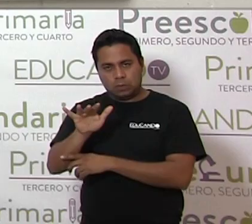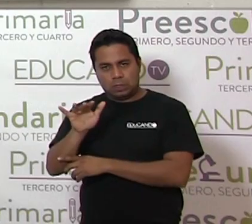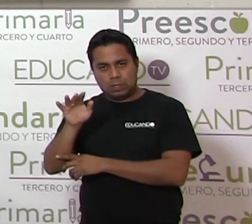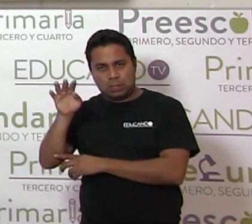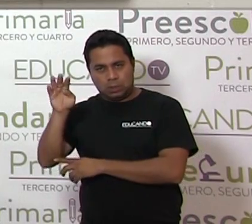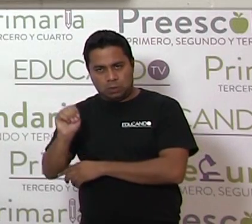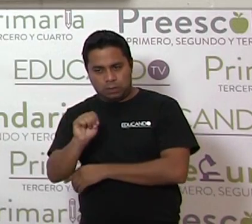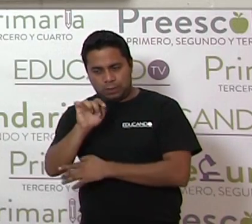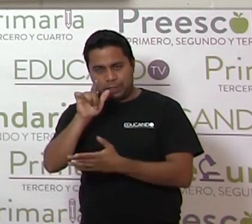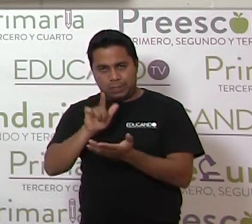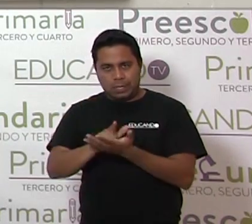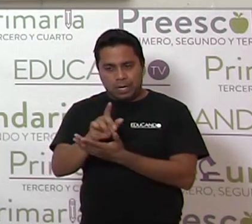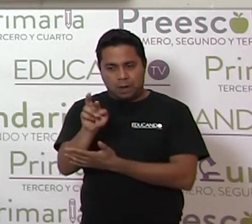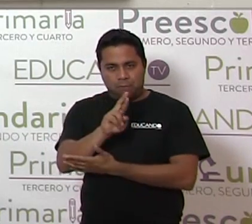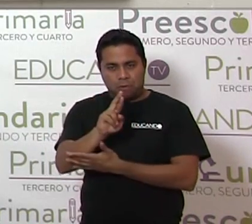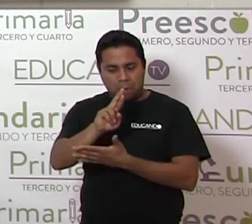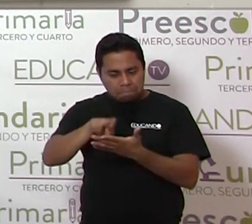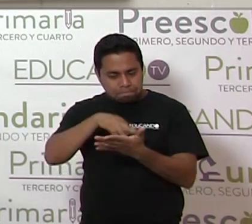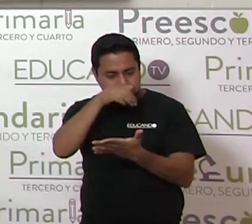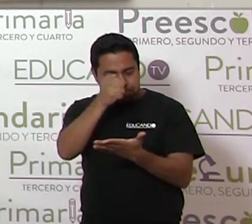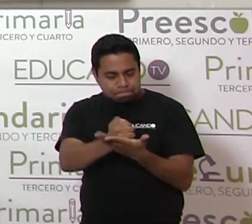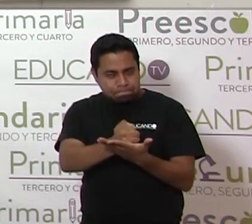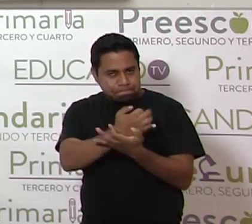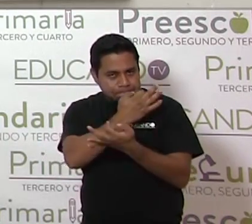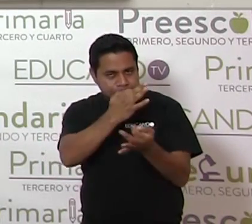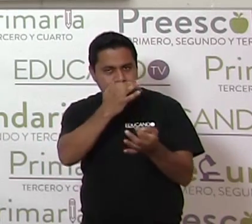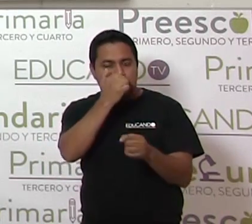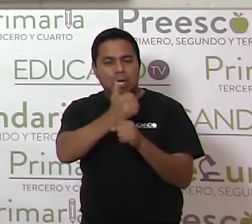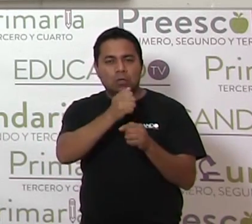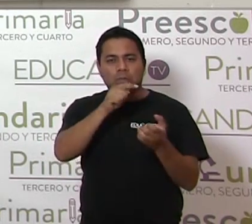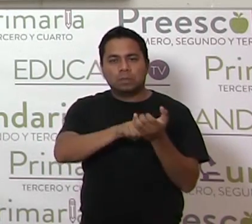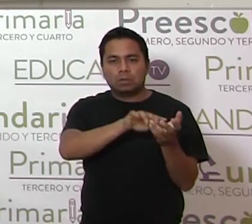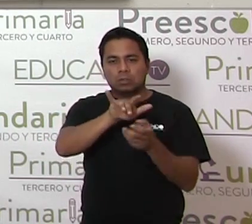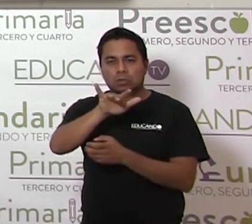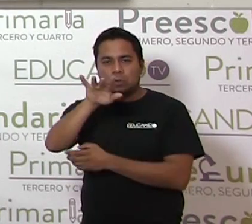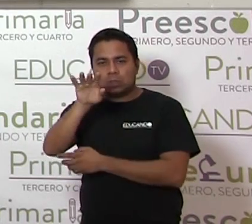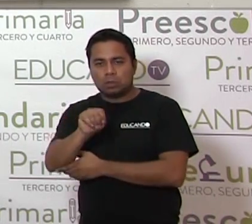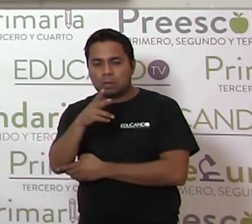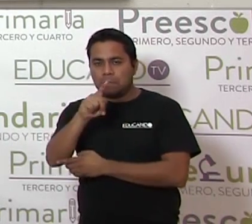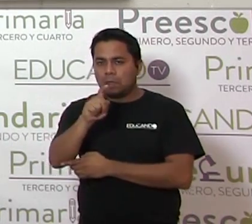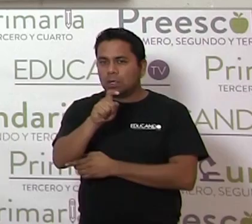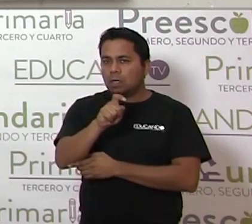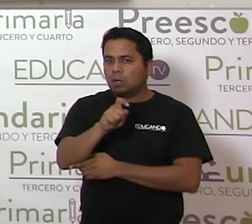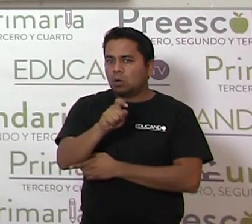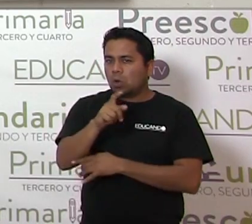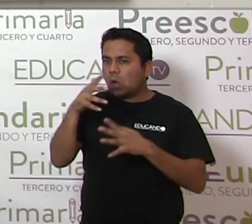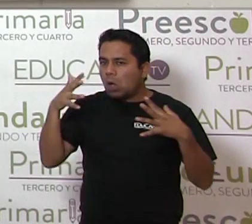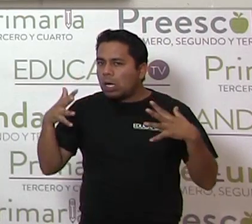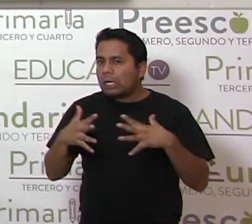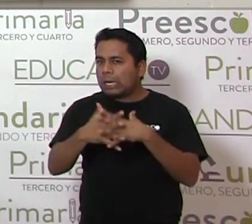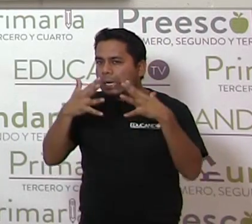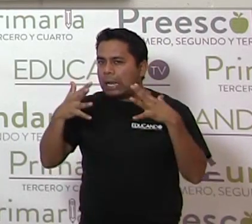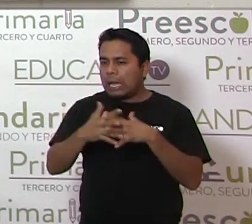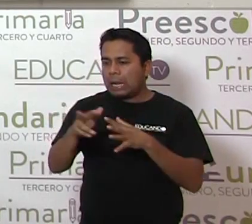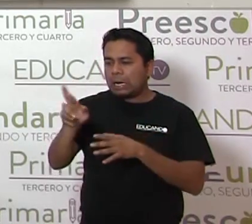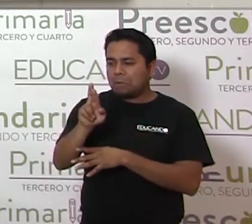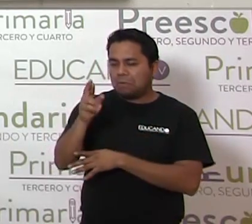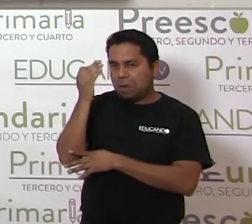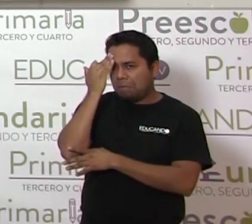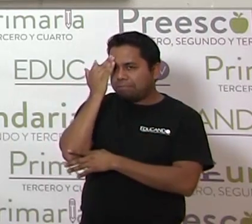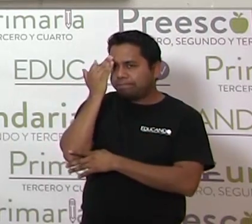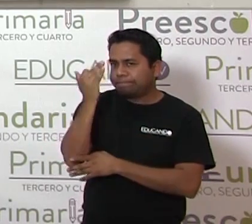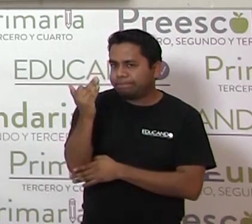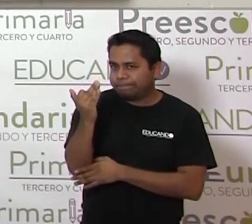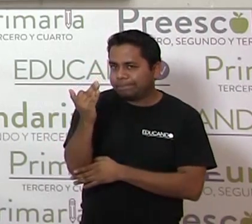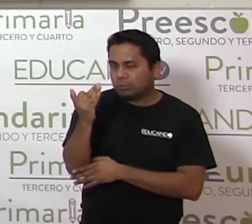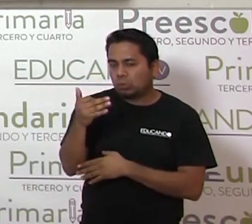1859, bien, pero la guerra de reforma, ¿cuánto duró? Es un proceso histórico